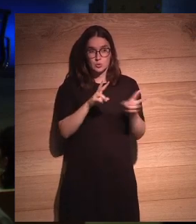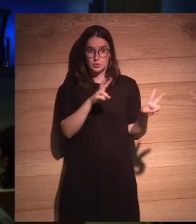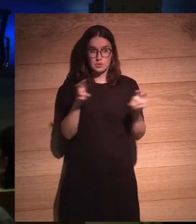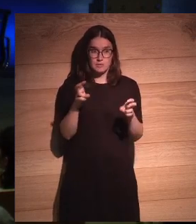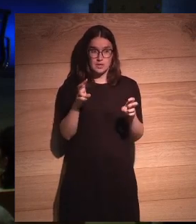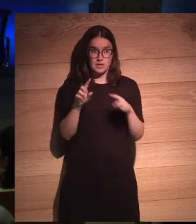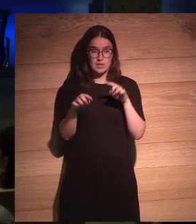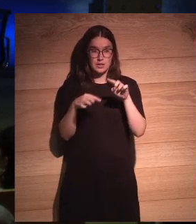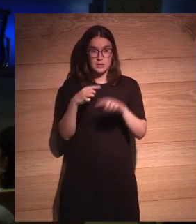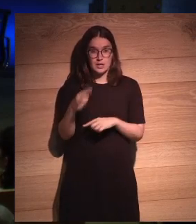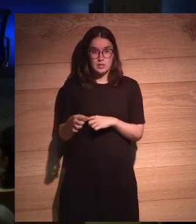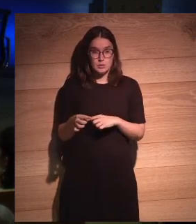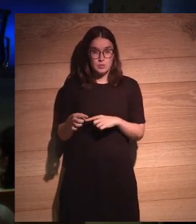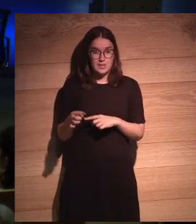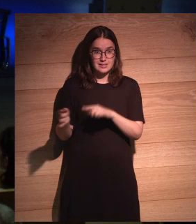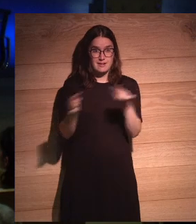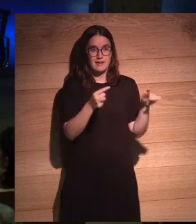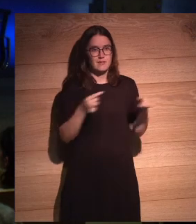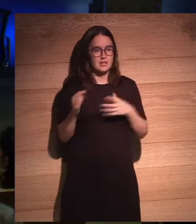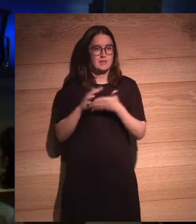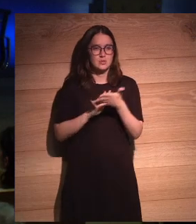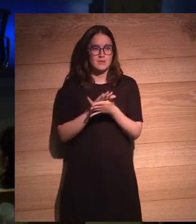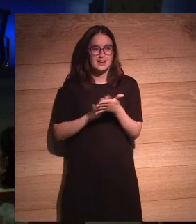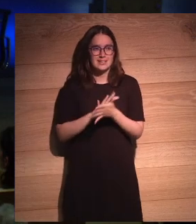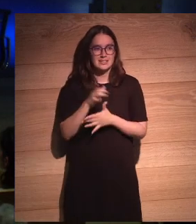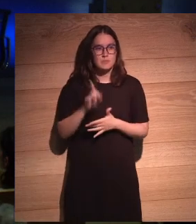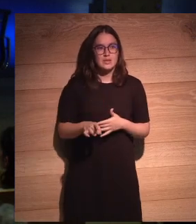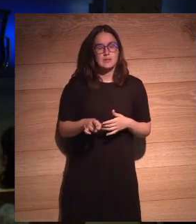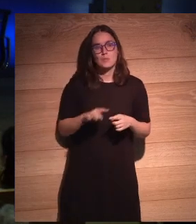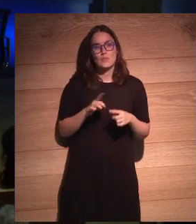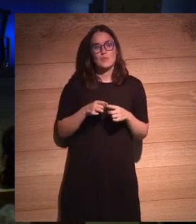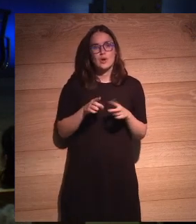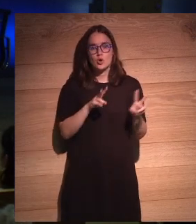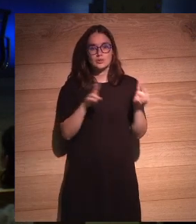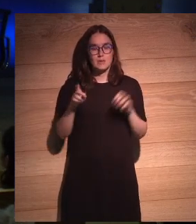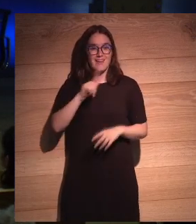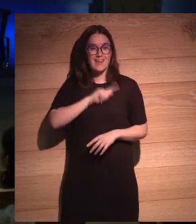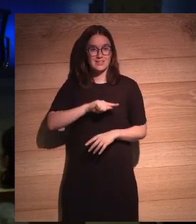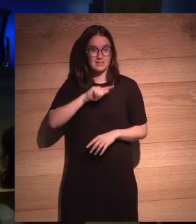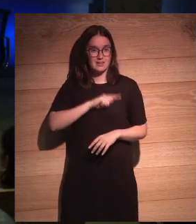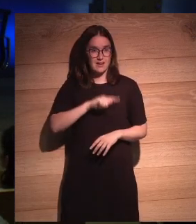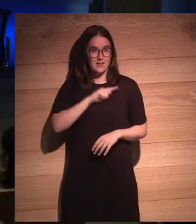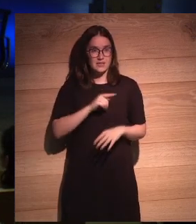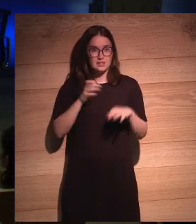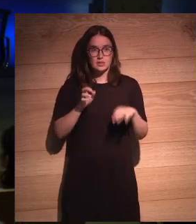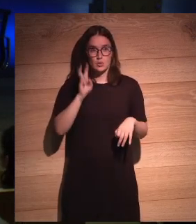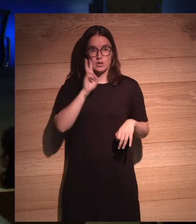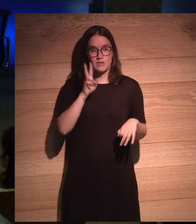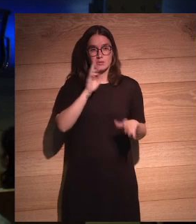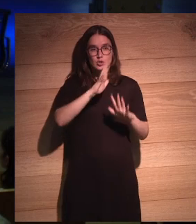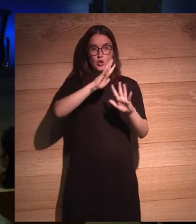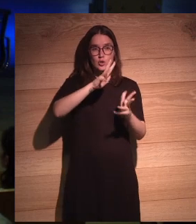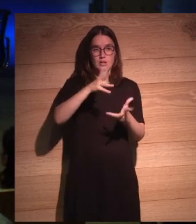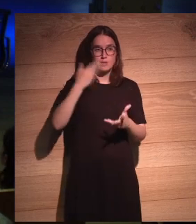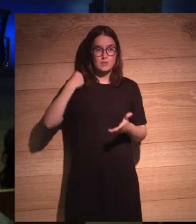que vamos a ver también en la mesa de debate, trata primero del tema de ética. Seguro que habéis visto